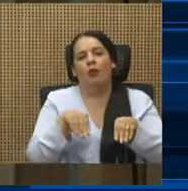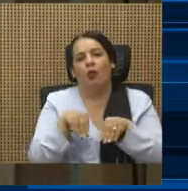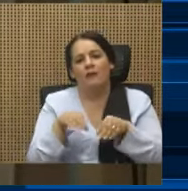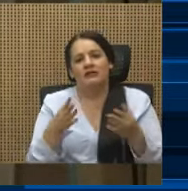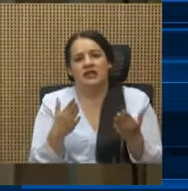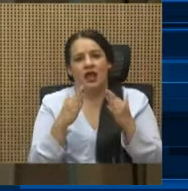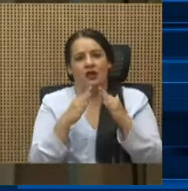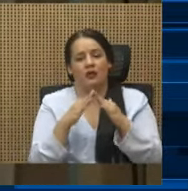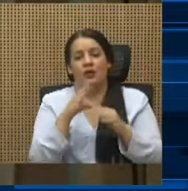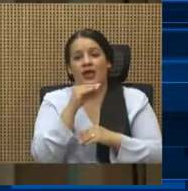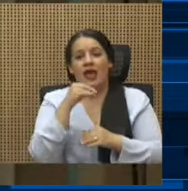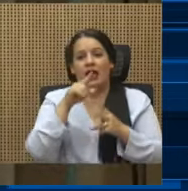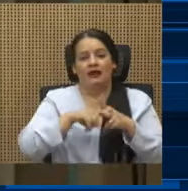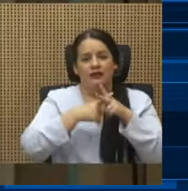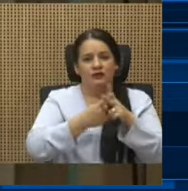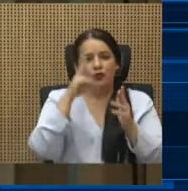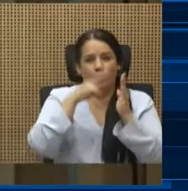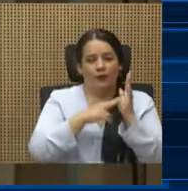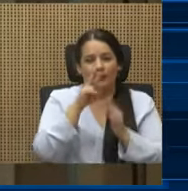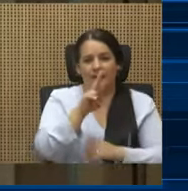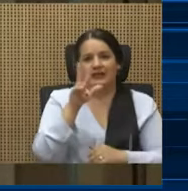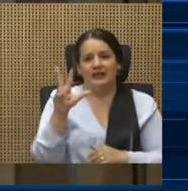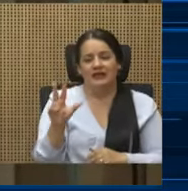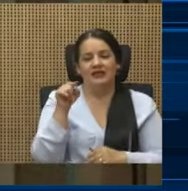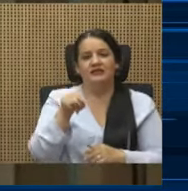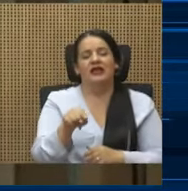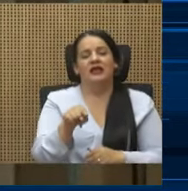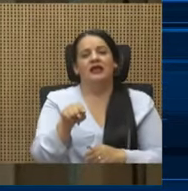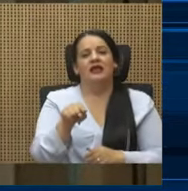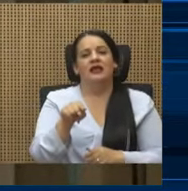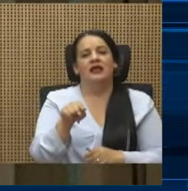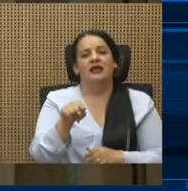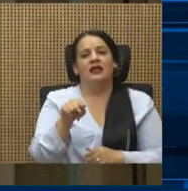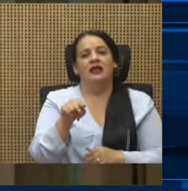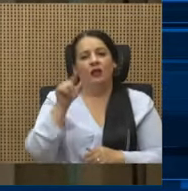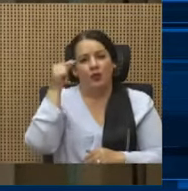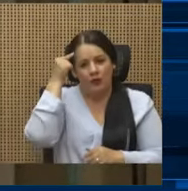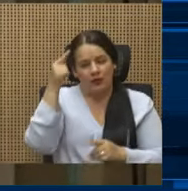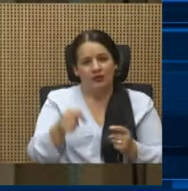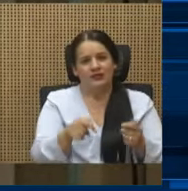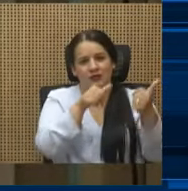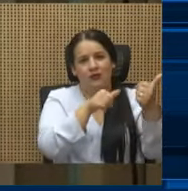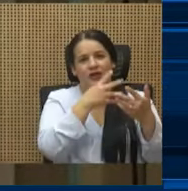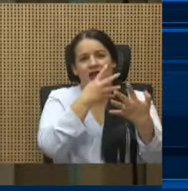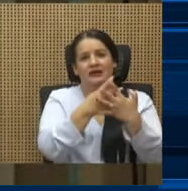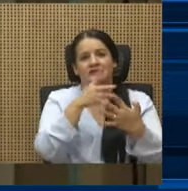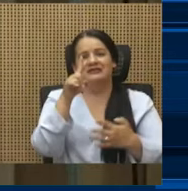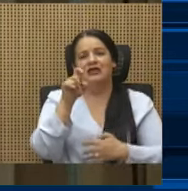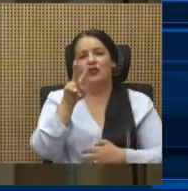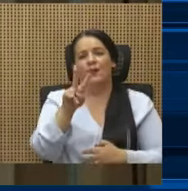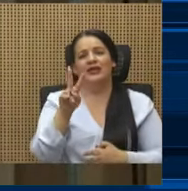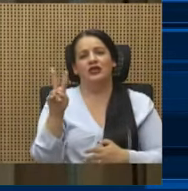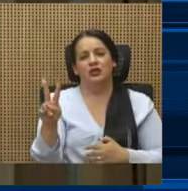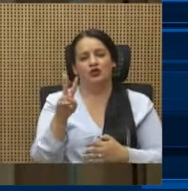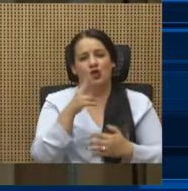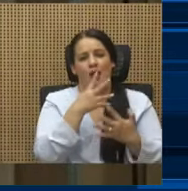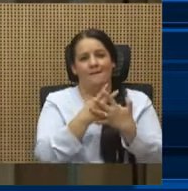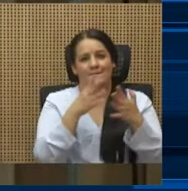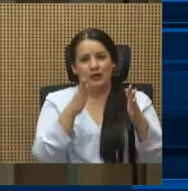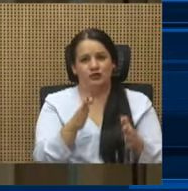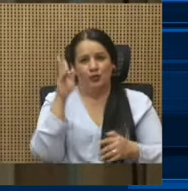A inicios del 2023, la autocracia sandinista excarceló y desterró a 222 presos políticos, los cuales